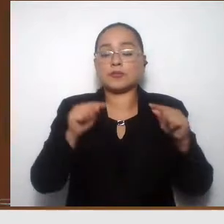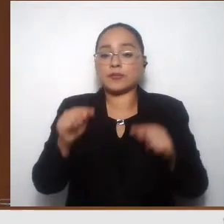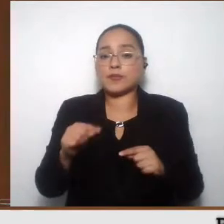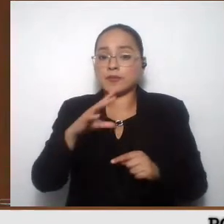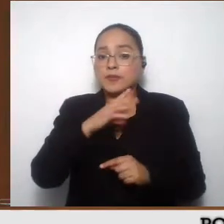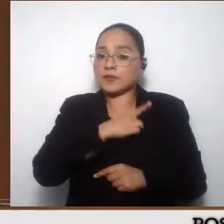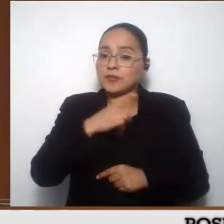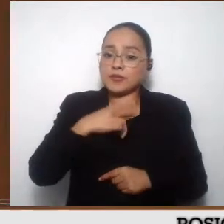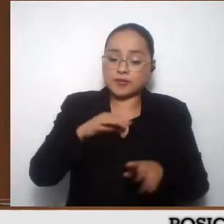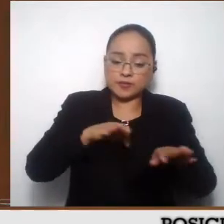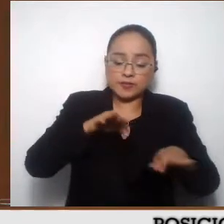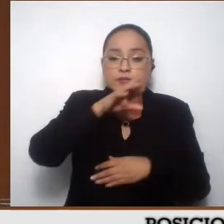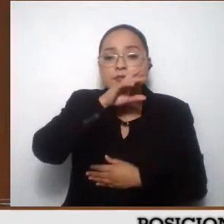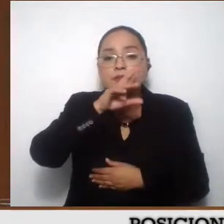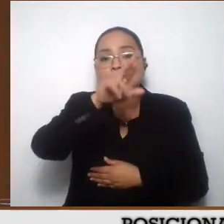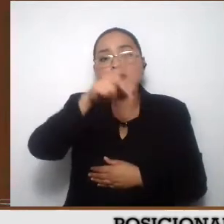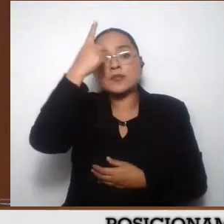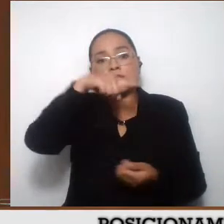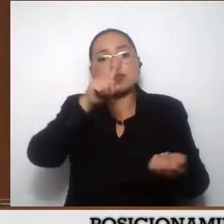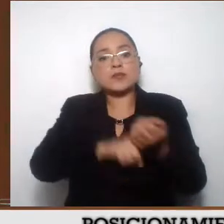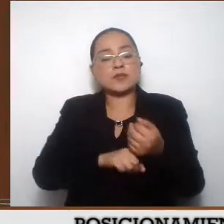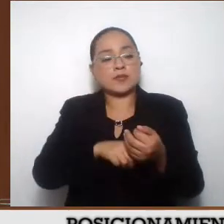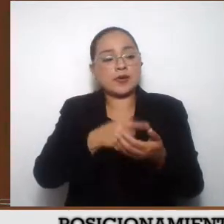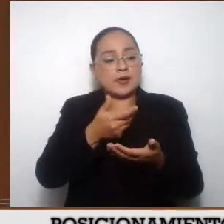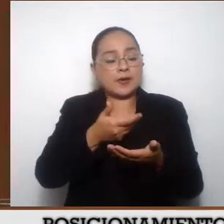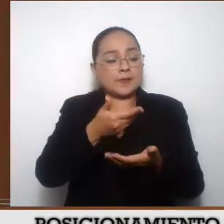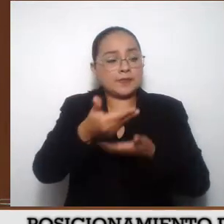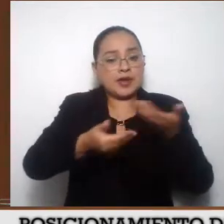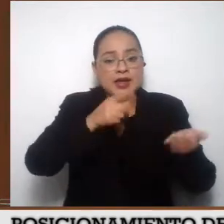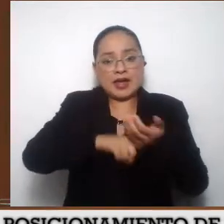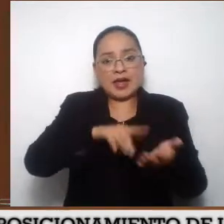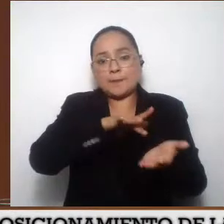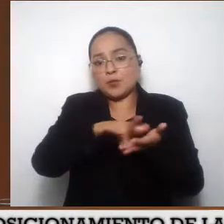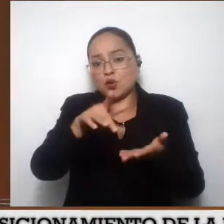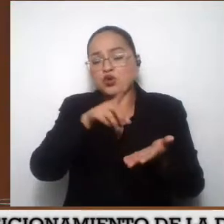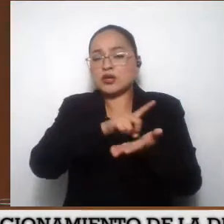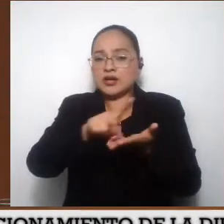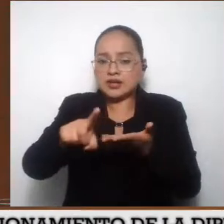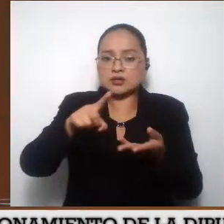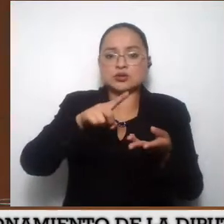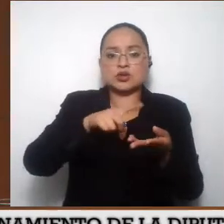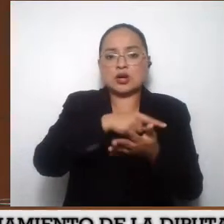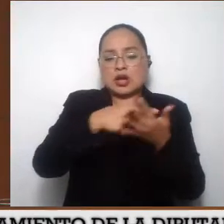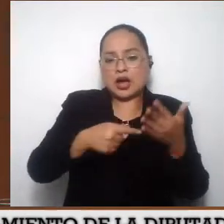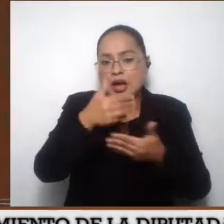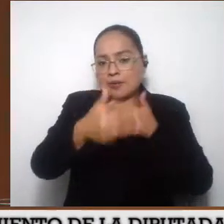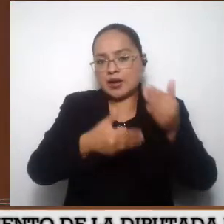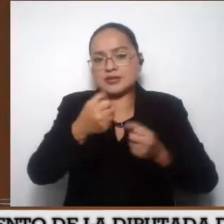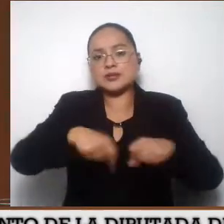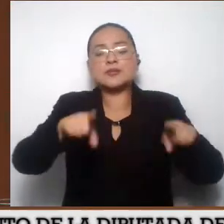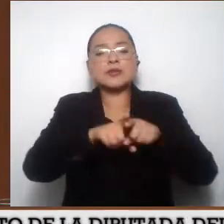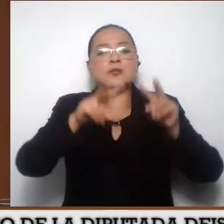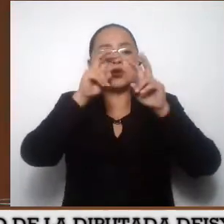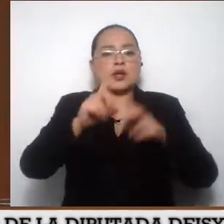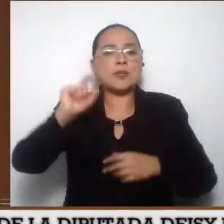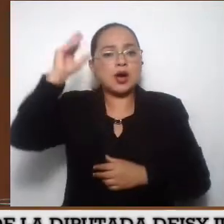las condiciones de prestaciones laborales, de avance laboral y también en el tema de